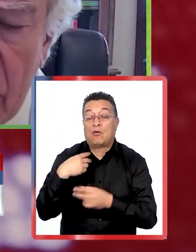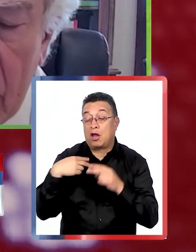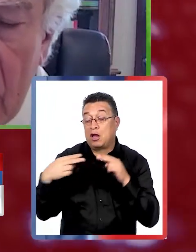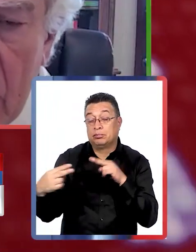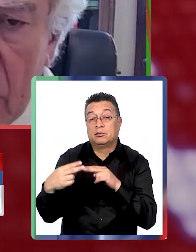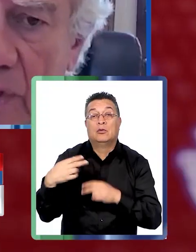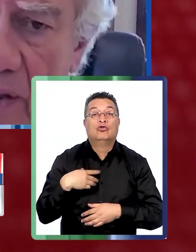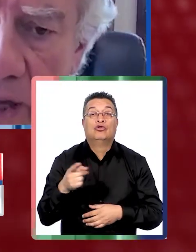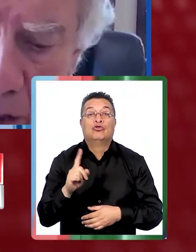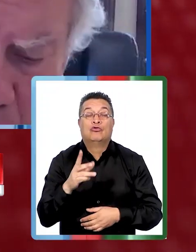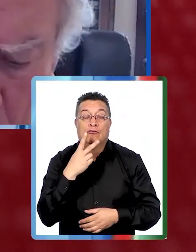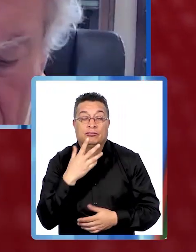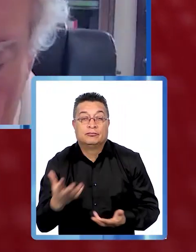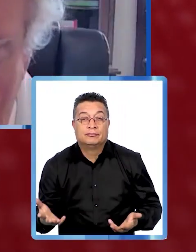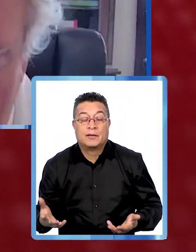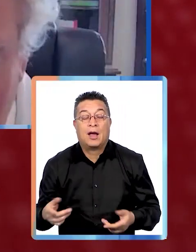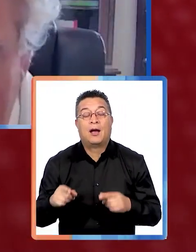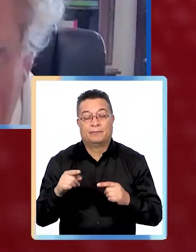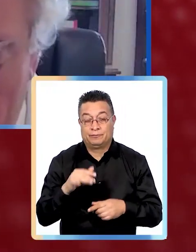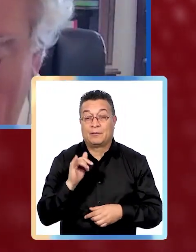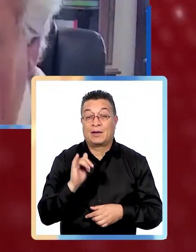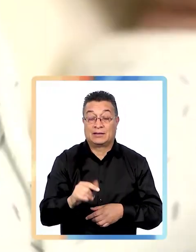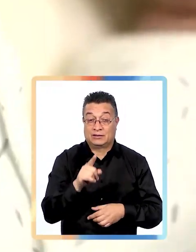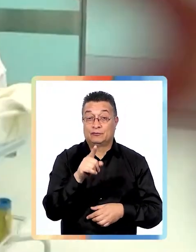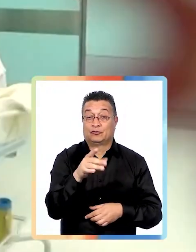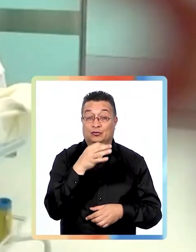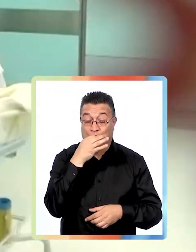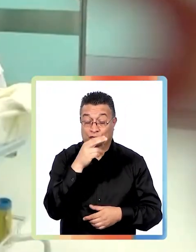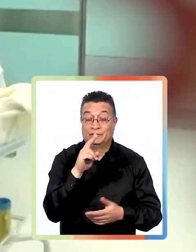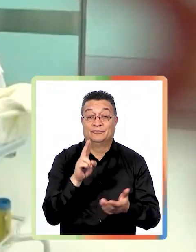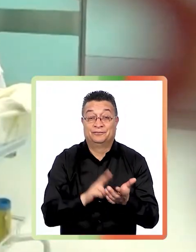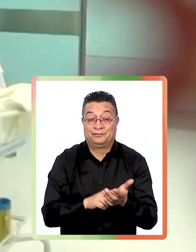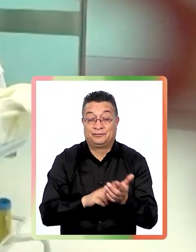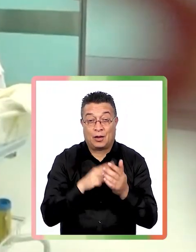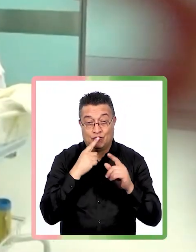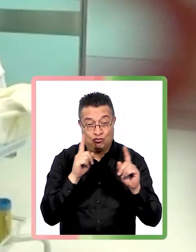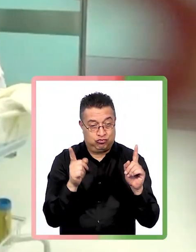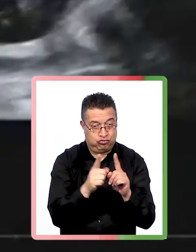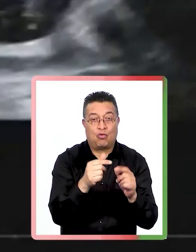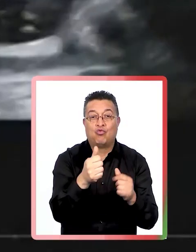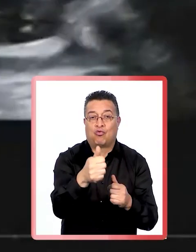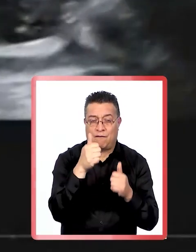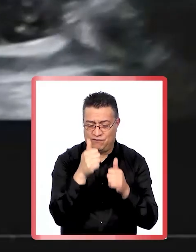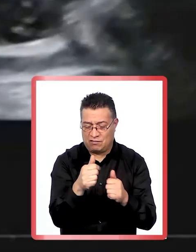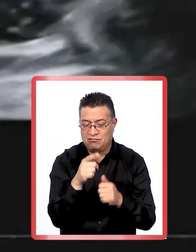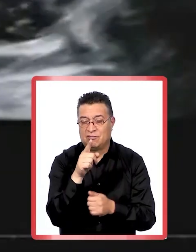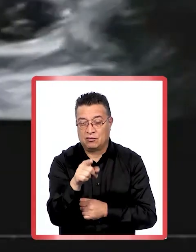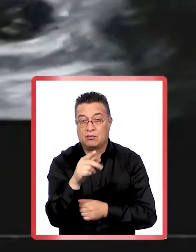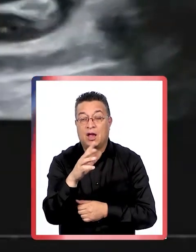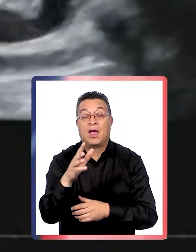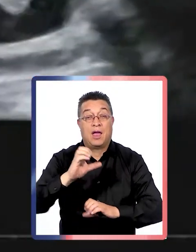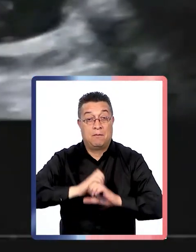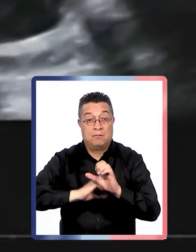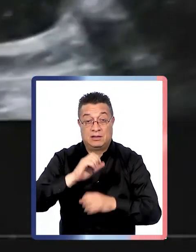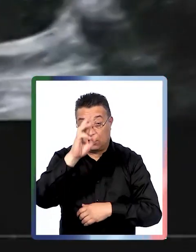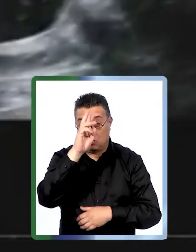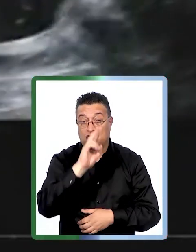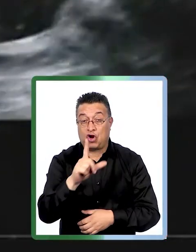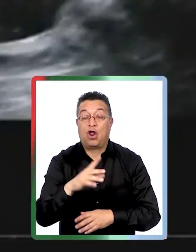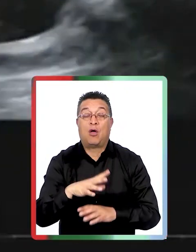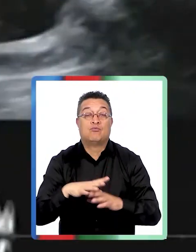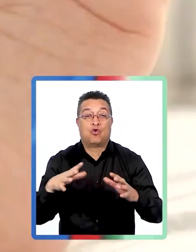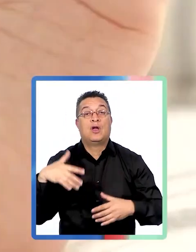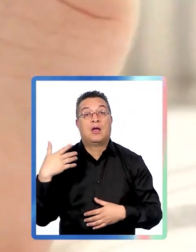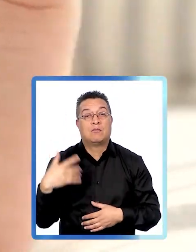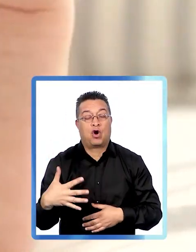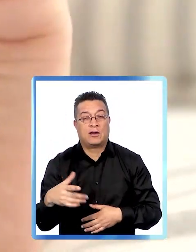ven a sus hijos? Sí, mira, lo que tú dices es sumamente cierto y lo resumiste bien. Yo creo que las empresas tienen un rol muy importante